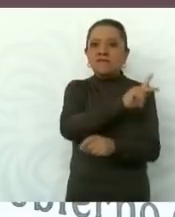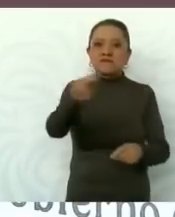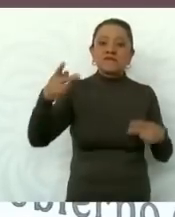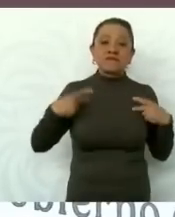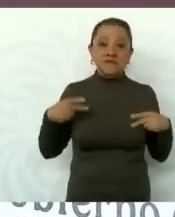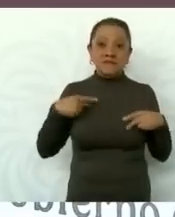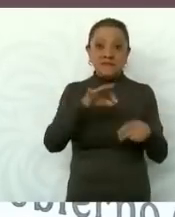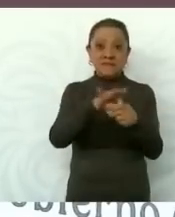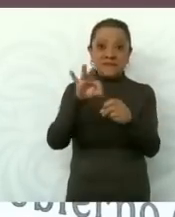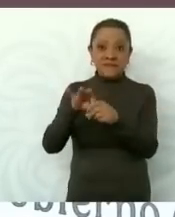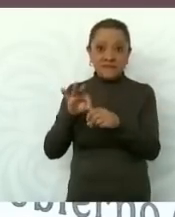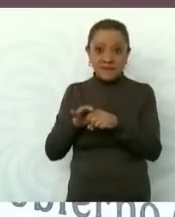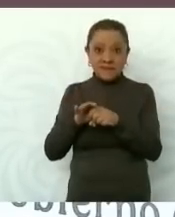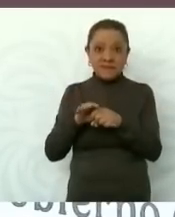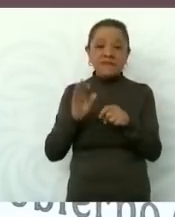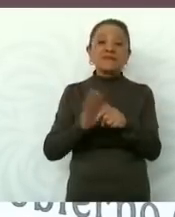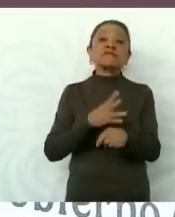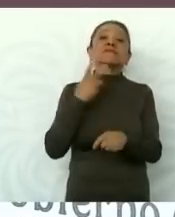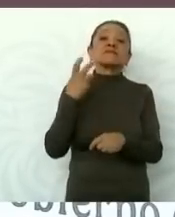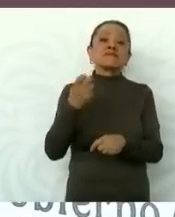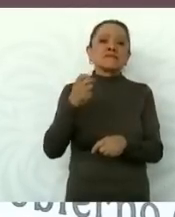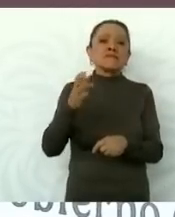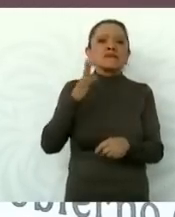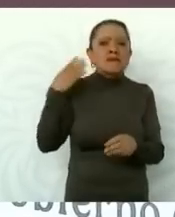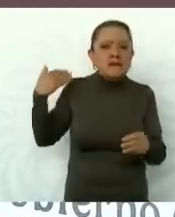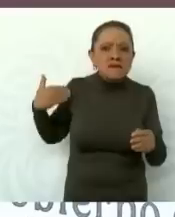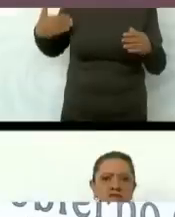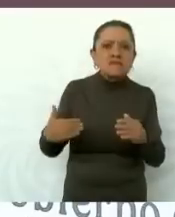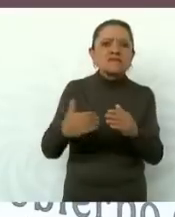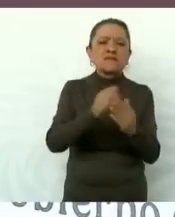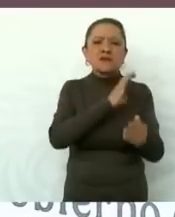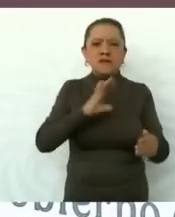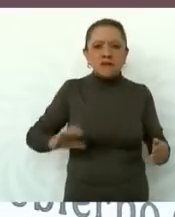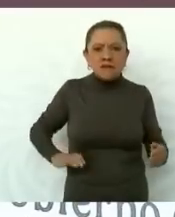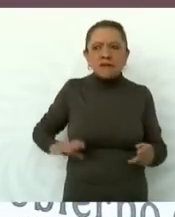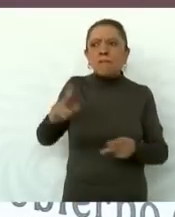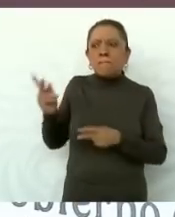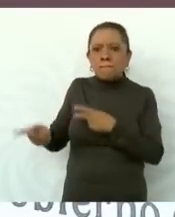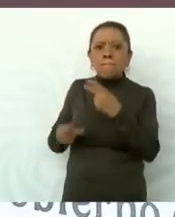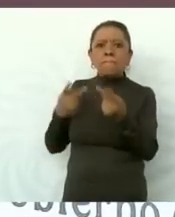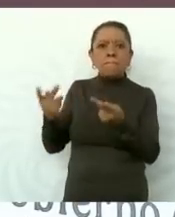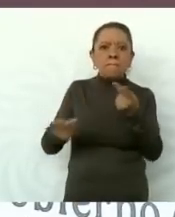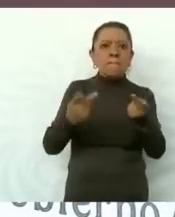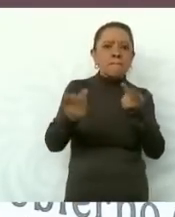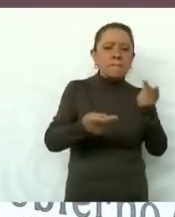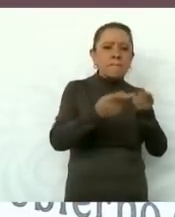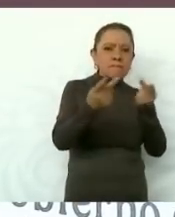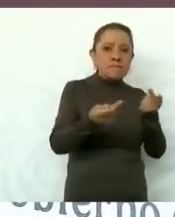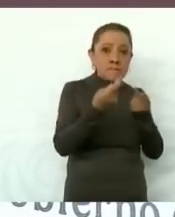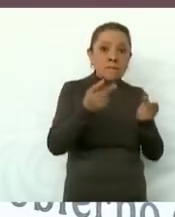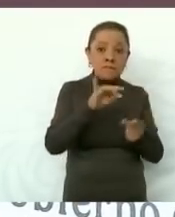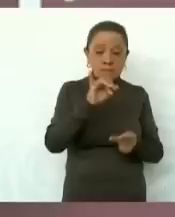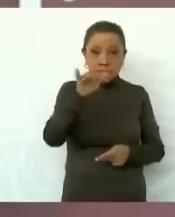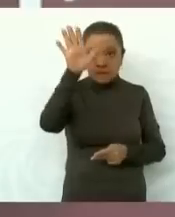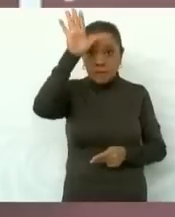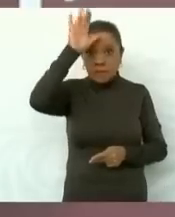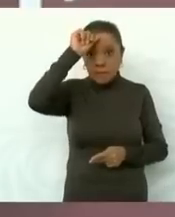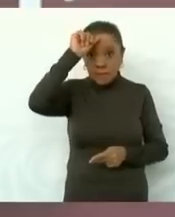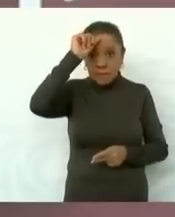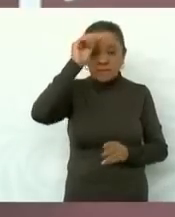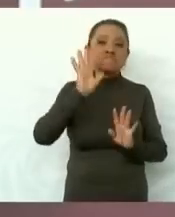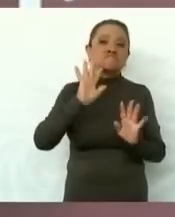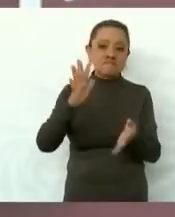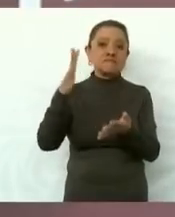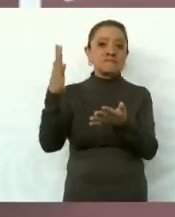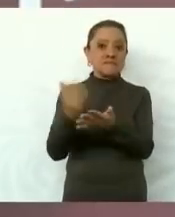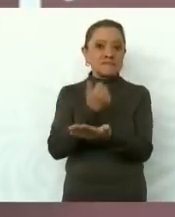Nos dedicamos durante toda la campaña a preguntarle a la gente si estaba de acuerdo. Pues ganamos la presidencia y